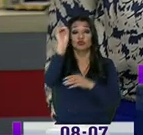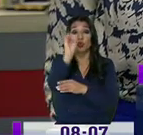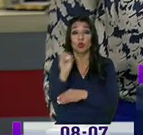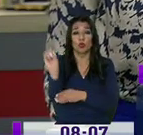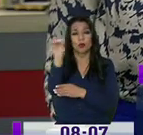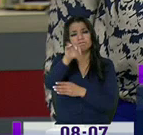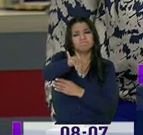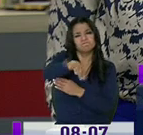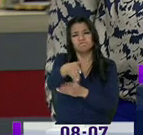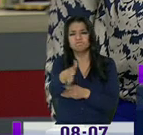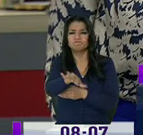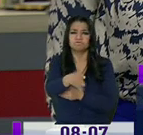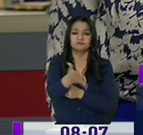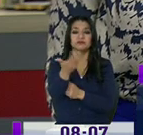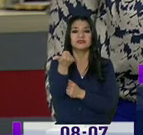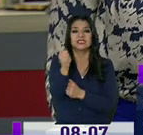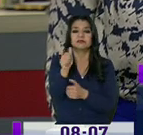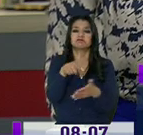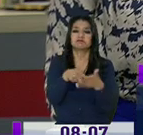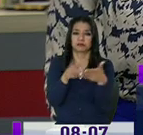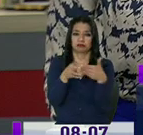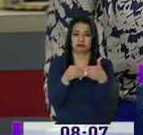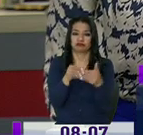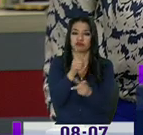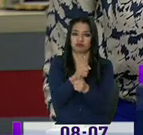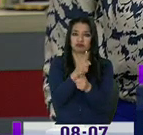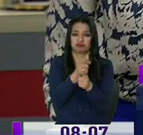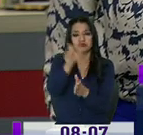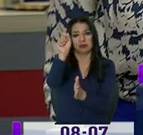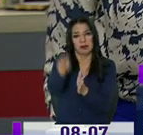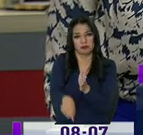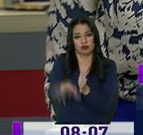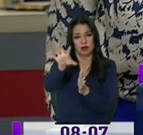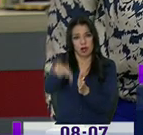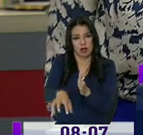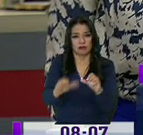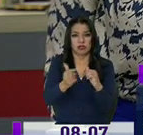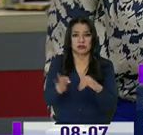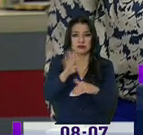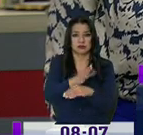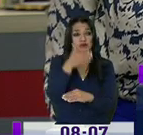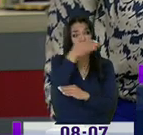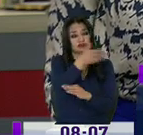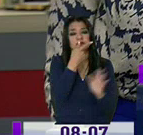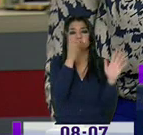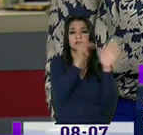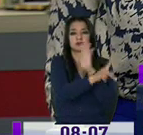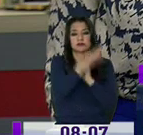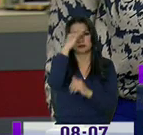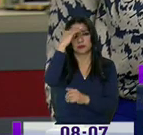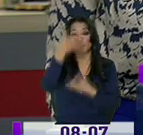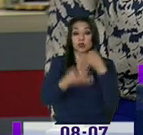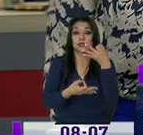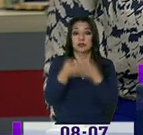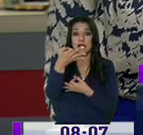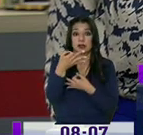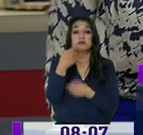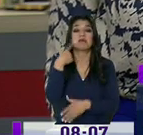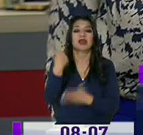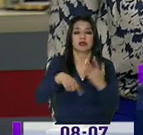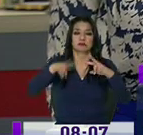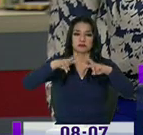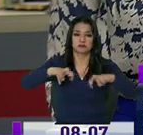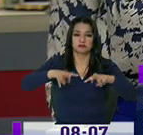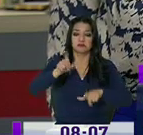ascenderían aproximadamente a $10,000. Por ello, la Procuraduría del Legislativo presentó la denuncia ante la Policía Judicial para que se